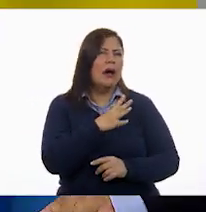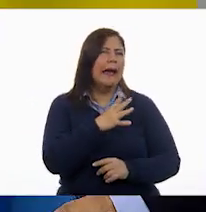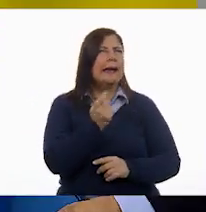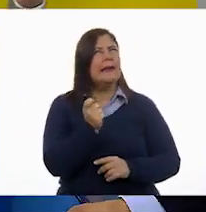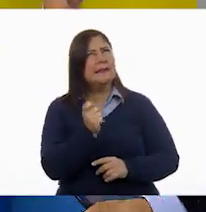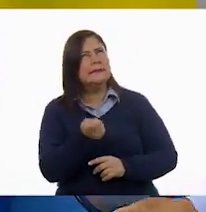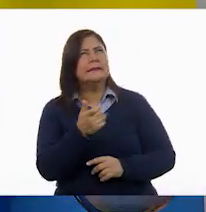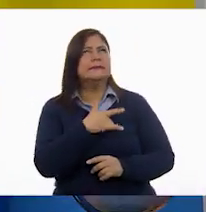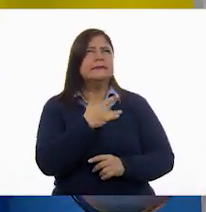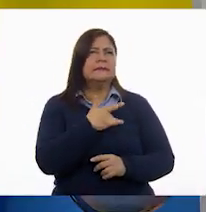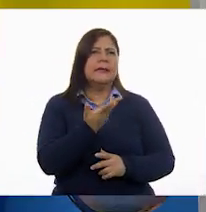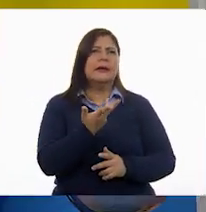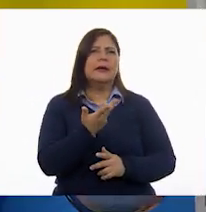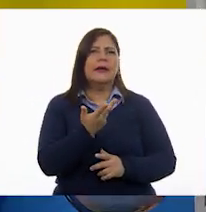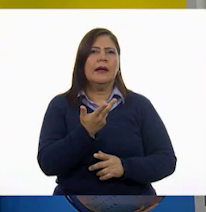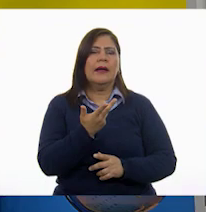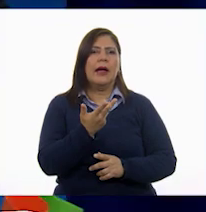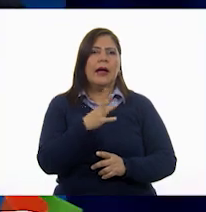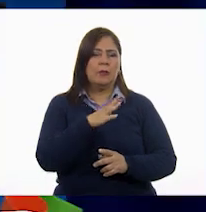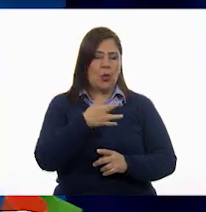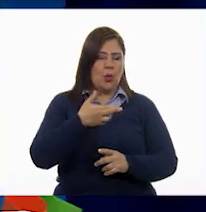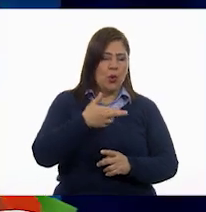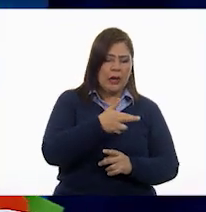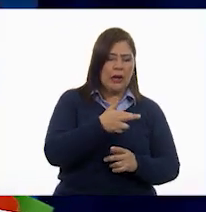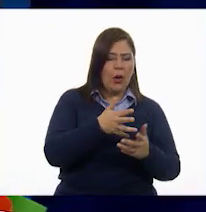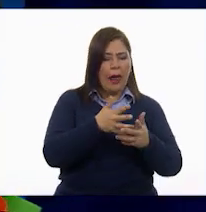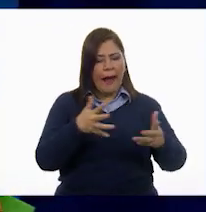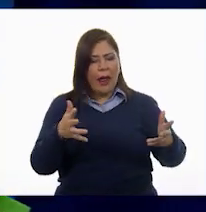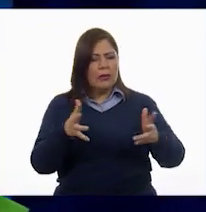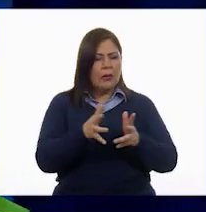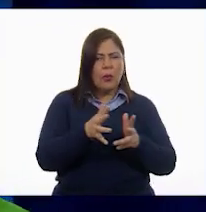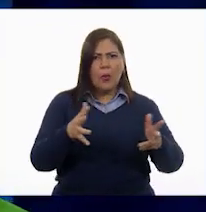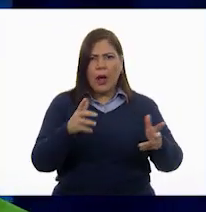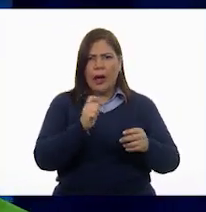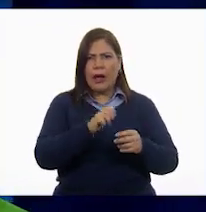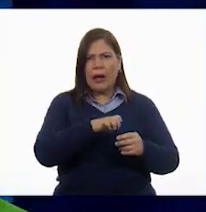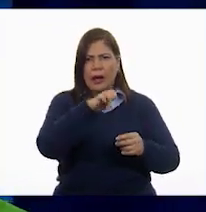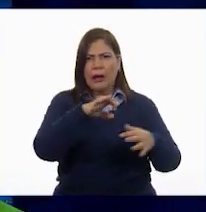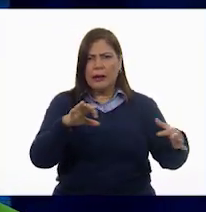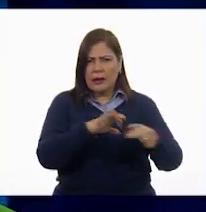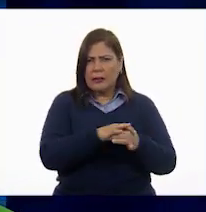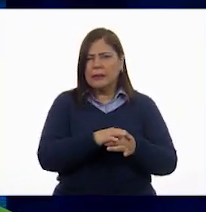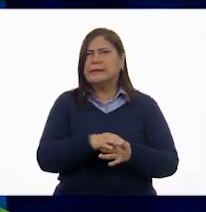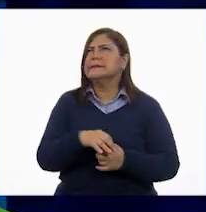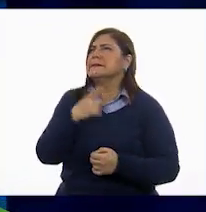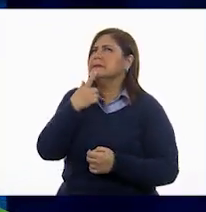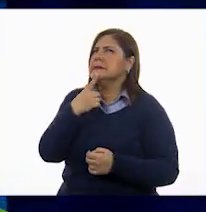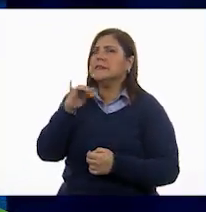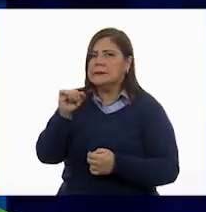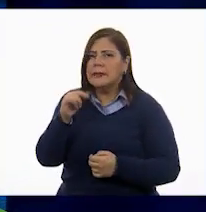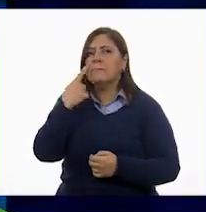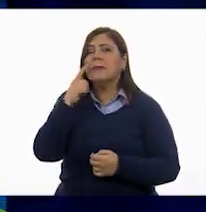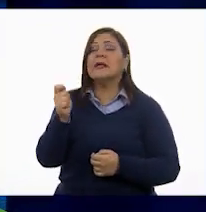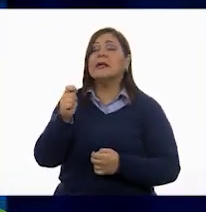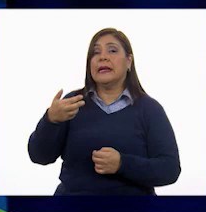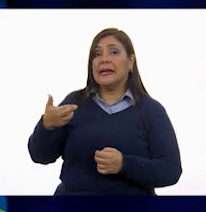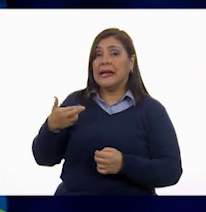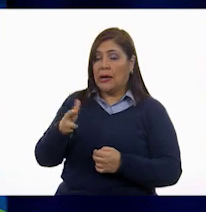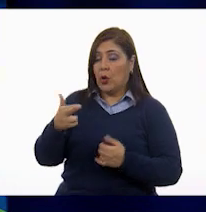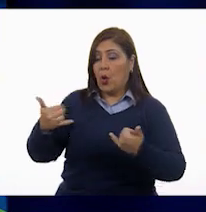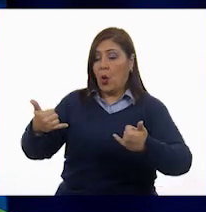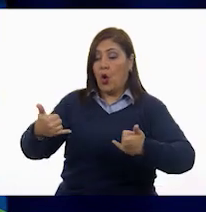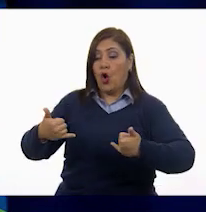edad del río y el tamaño? Sí, el río joven es no, por ejemplo, el río joven no es